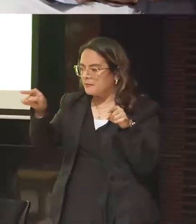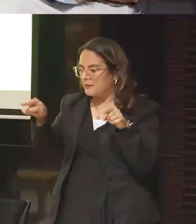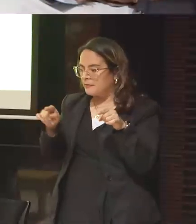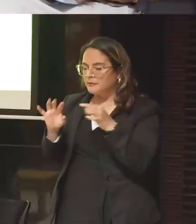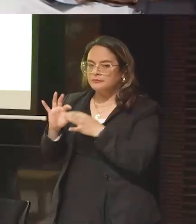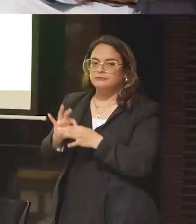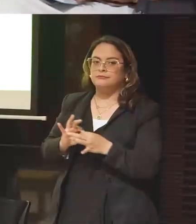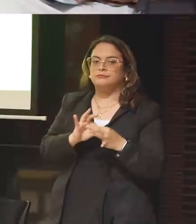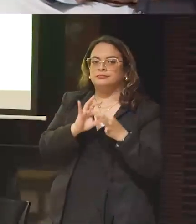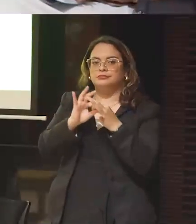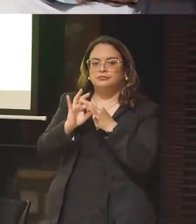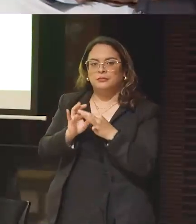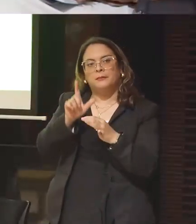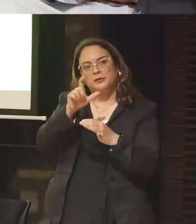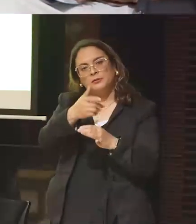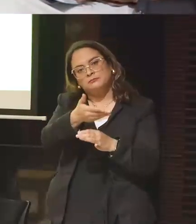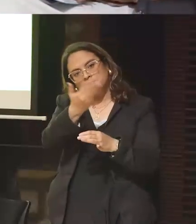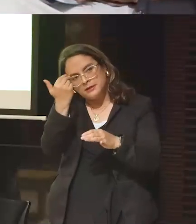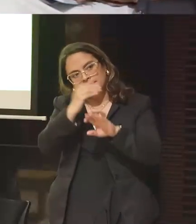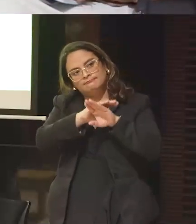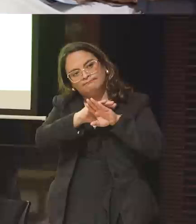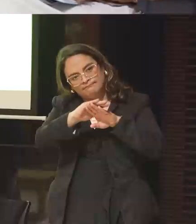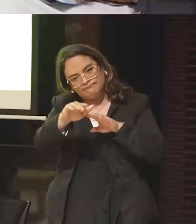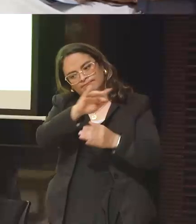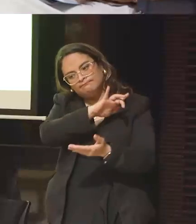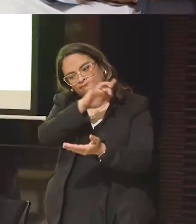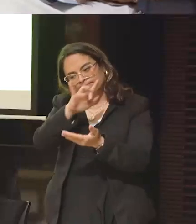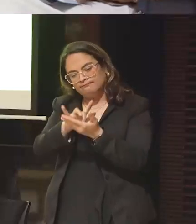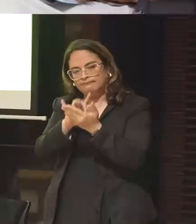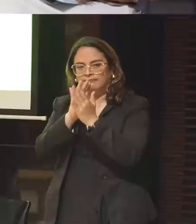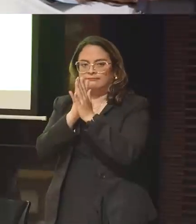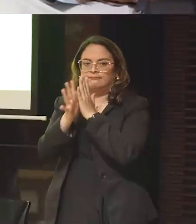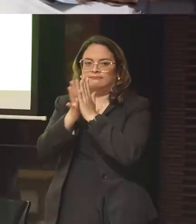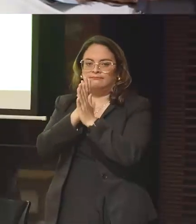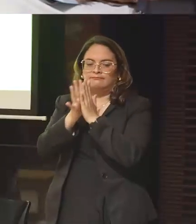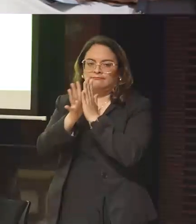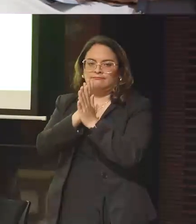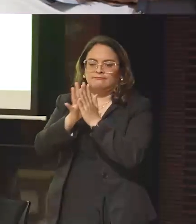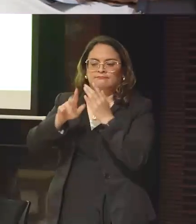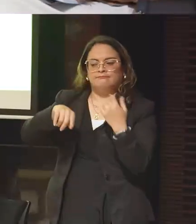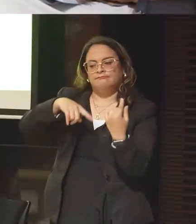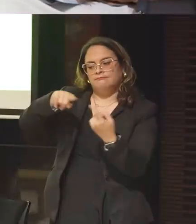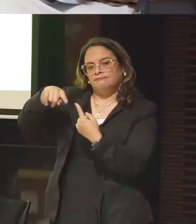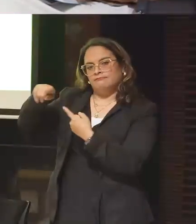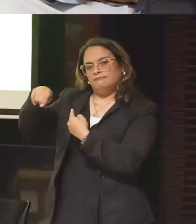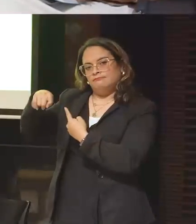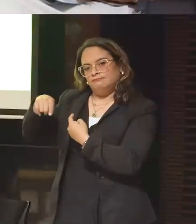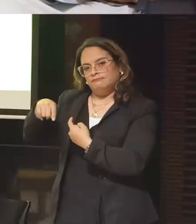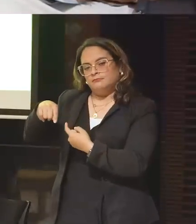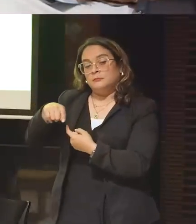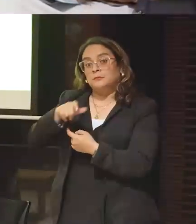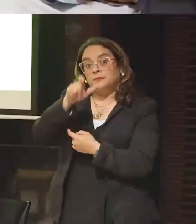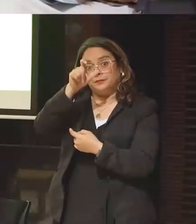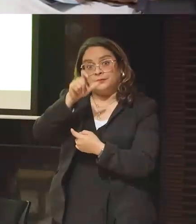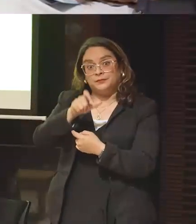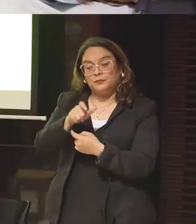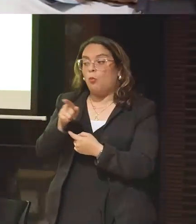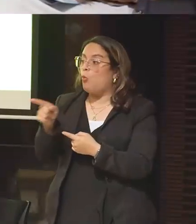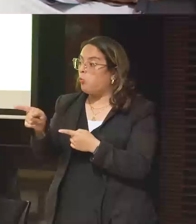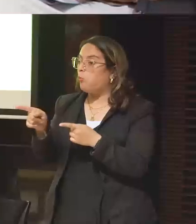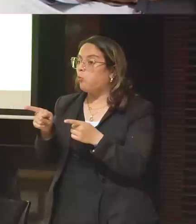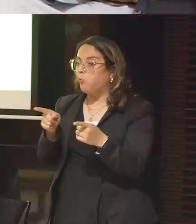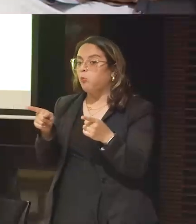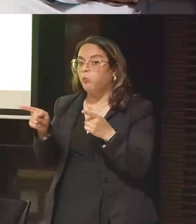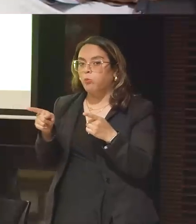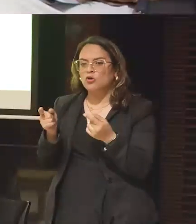mano para invitar a la gente a venir al centro, pero que además para esta persona que va a venir de una oferta masiva la